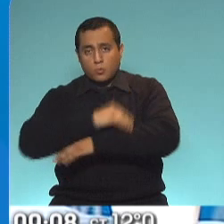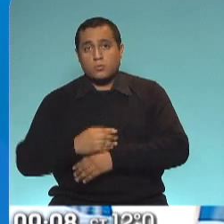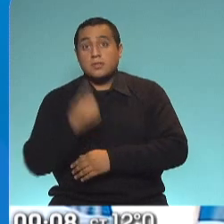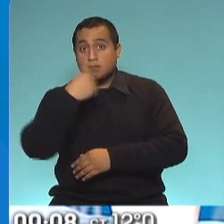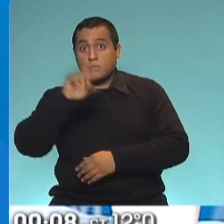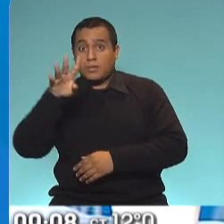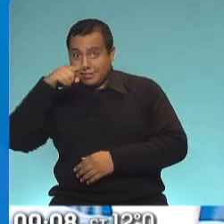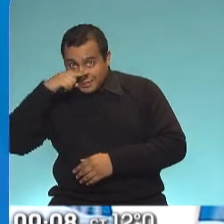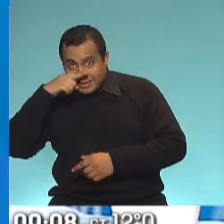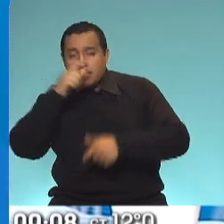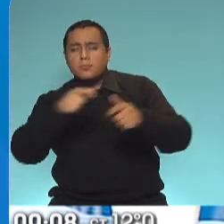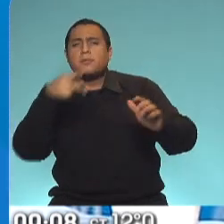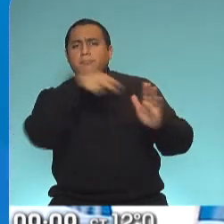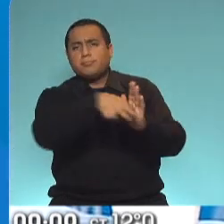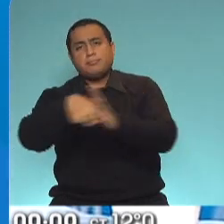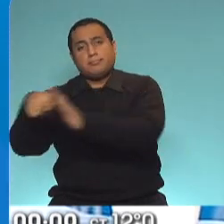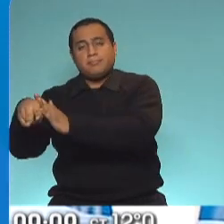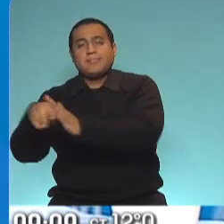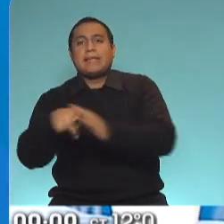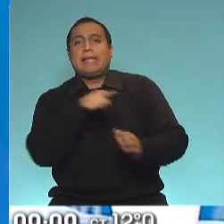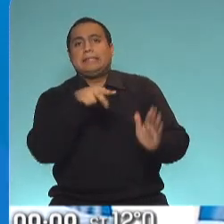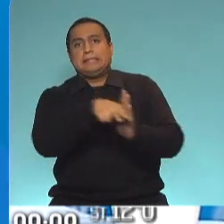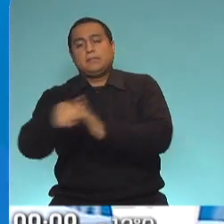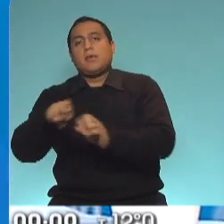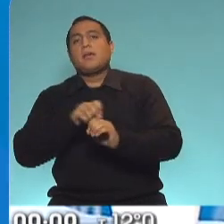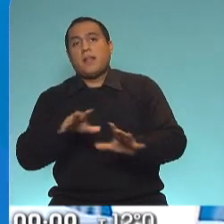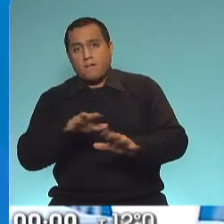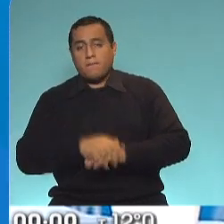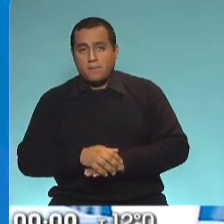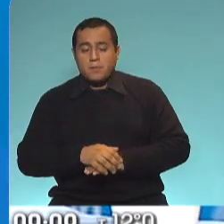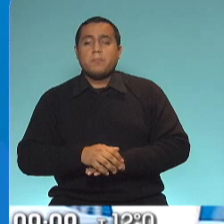147 pacientes internados en unidades de terapia intensiva.